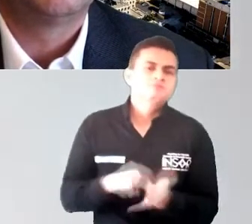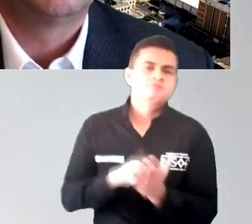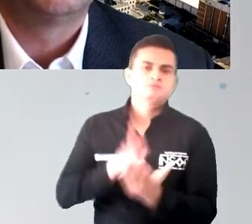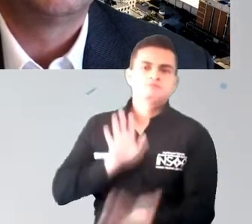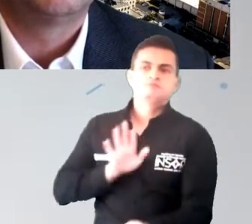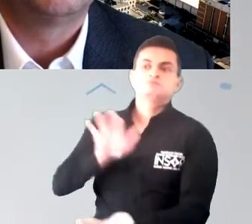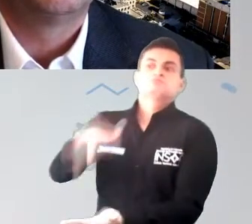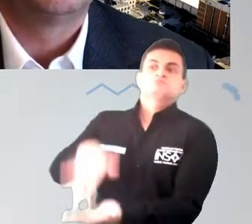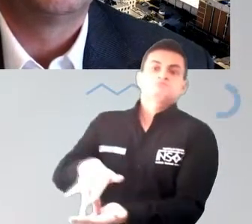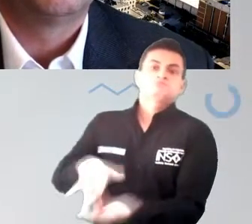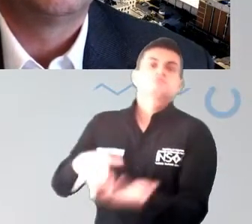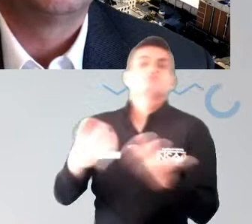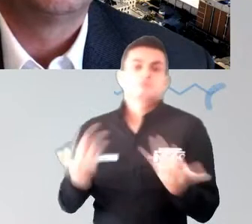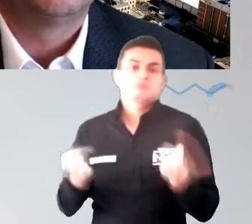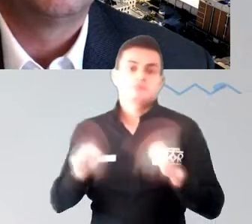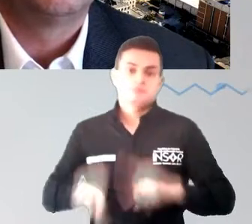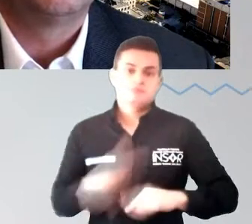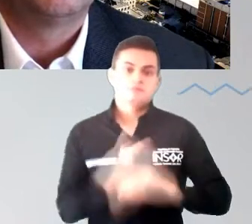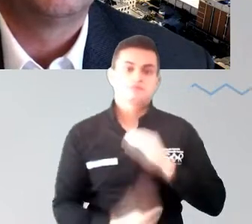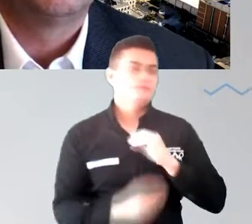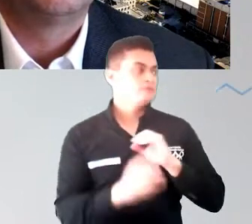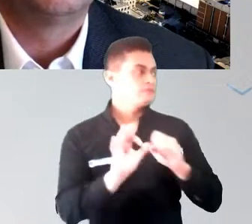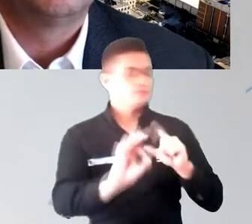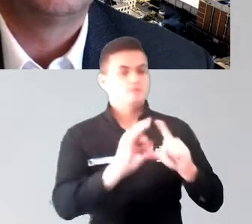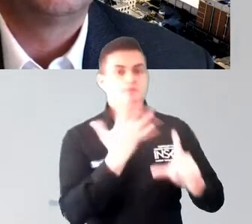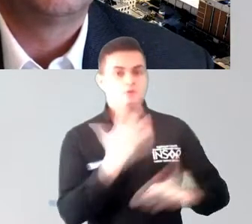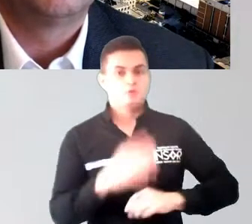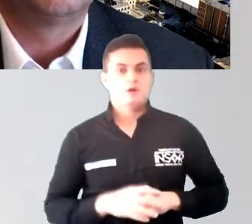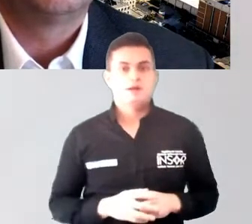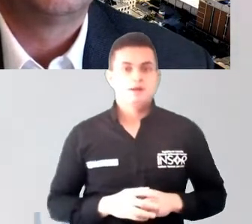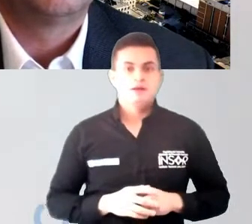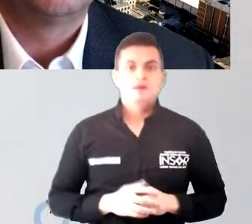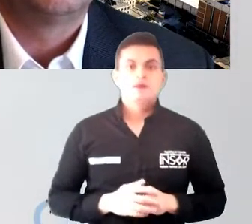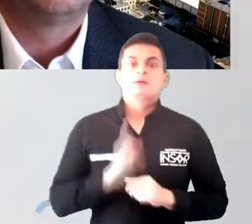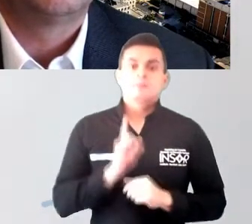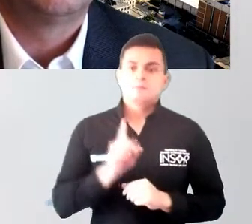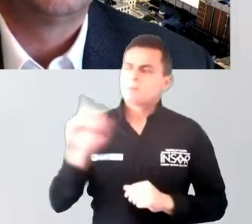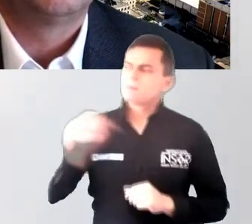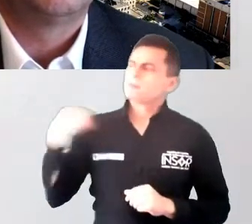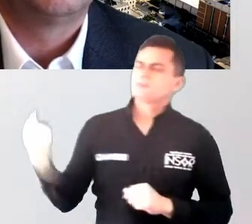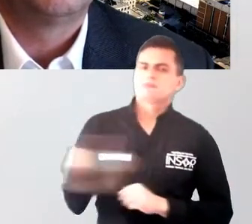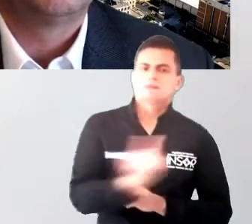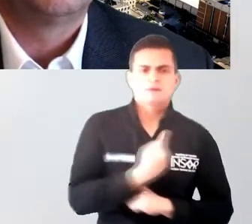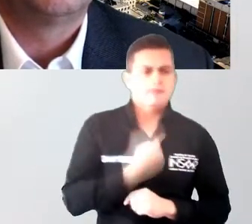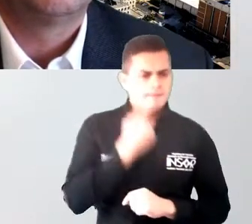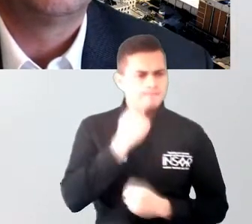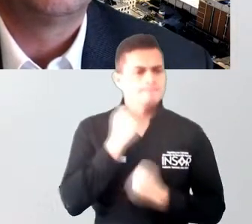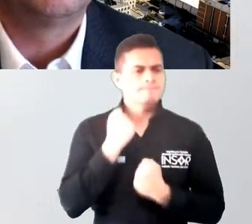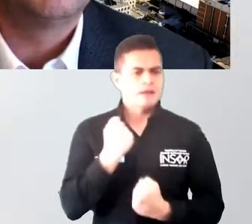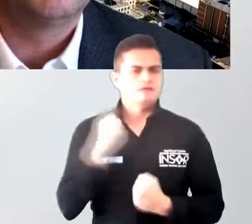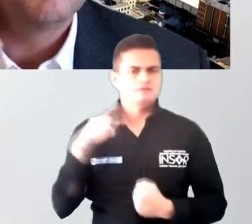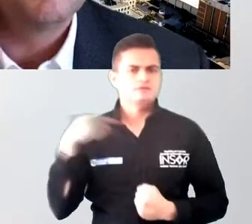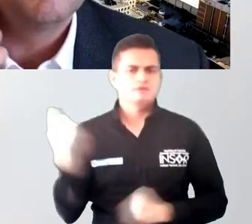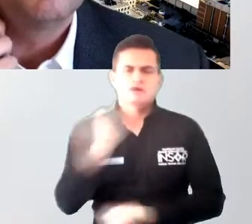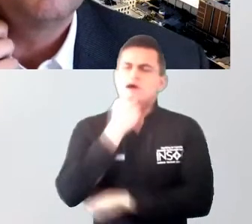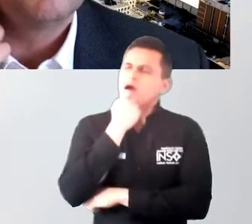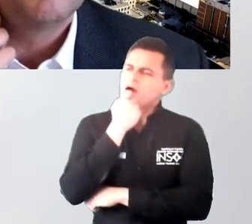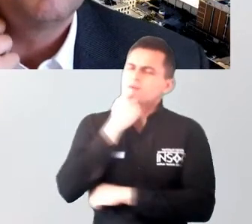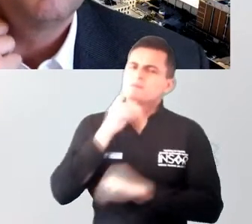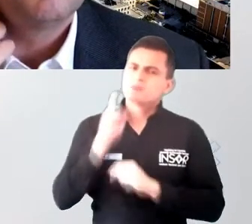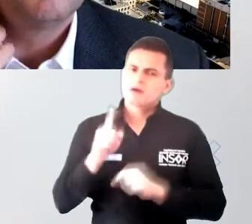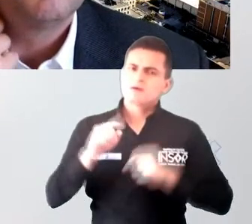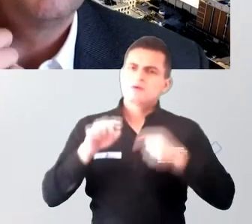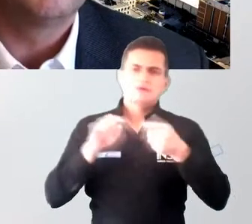más presencial, y se está poniendo cada día más de presente el tema de que hay muchas dimensiones, no